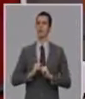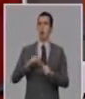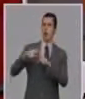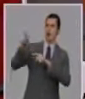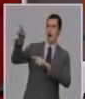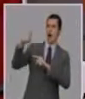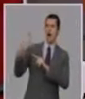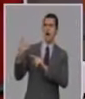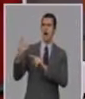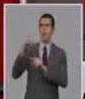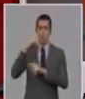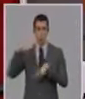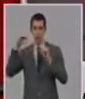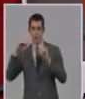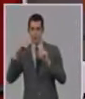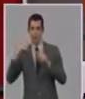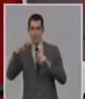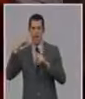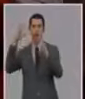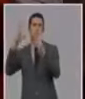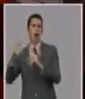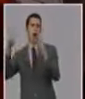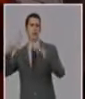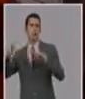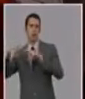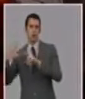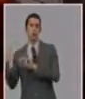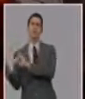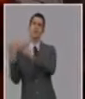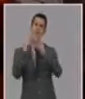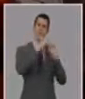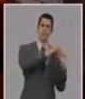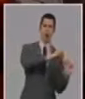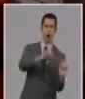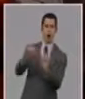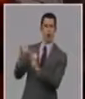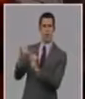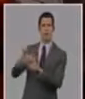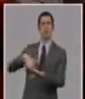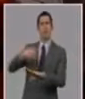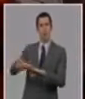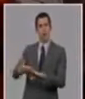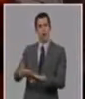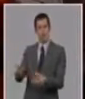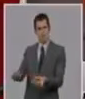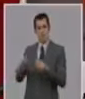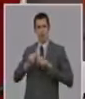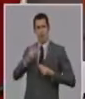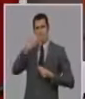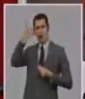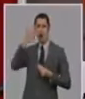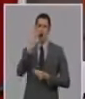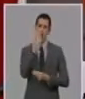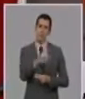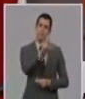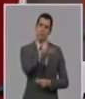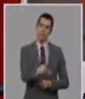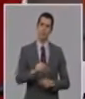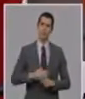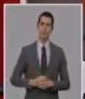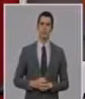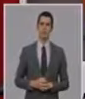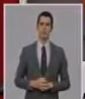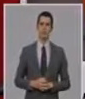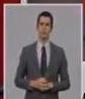hablaba Danielito, además que se está revisando otros factores genéticos que intervinieron en los convivientes y en los